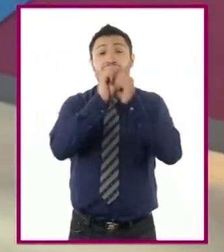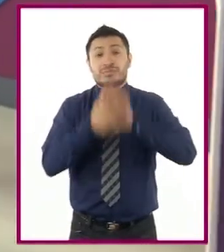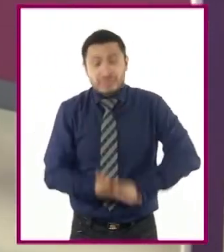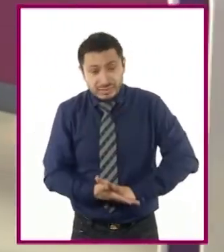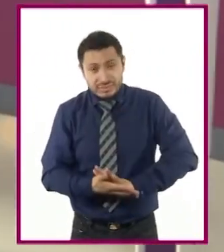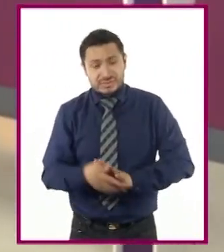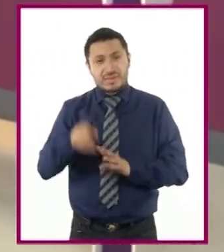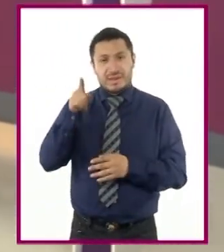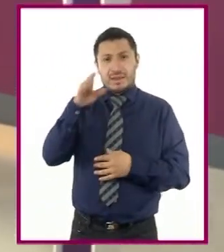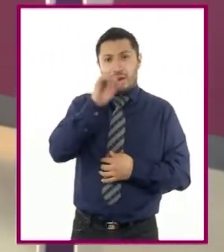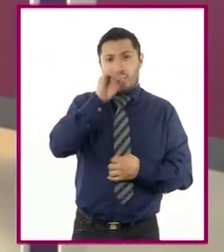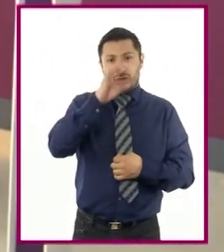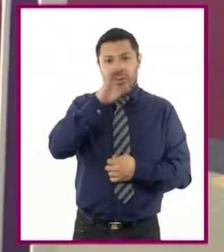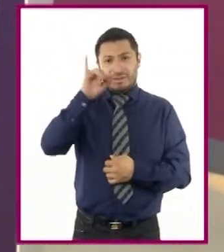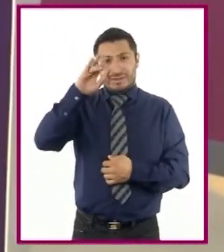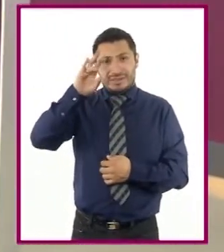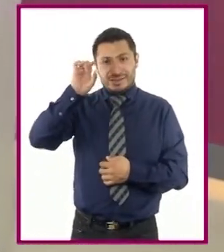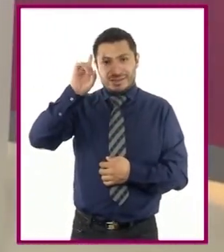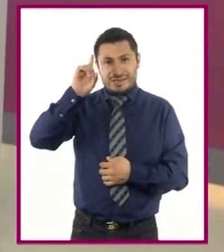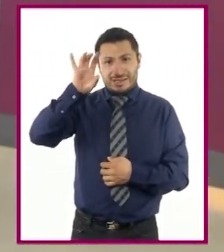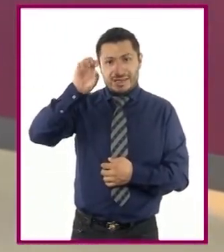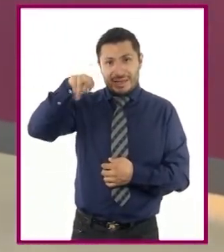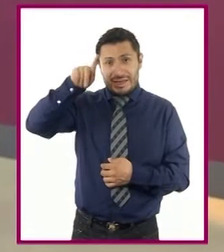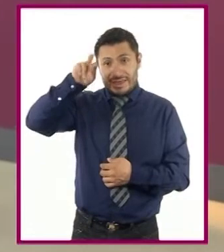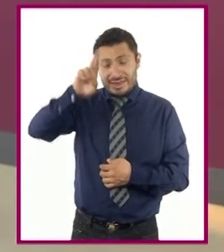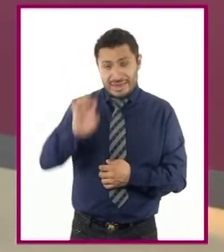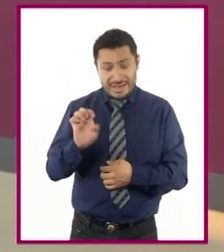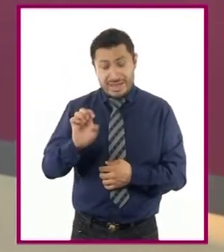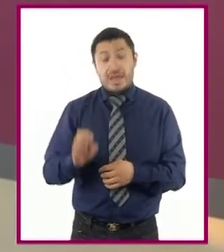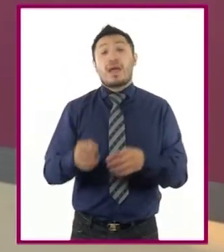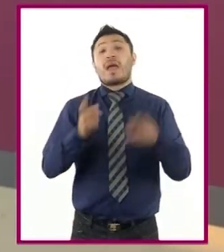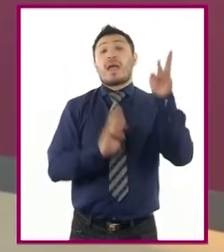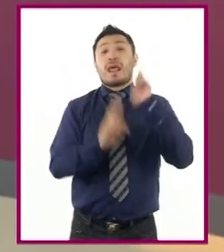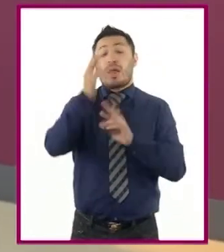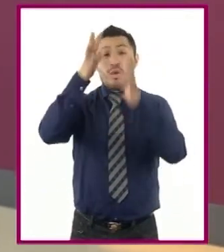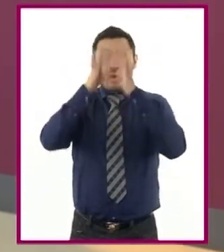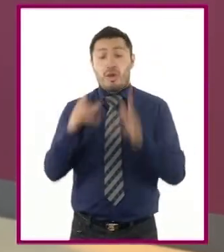en Occidente, sobre todo a partir de la Revolución Francesa de